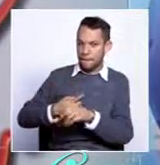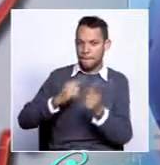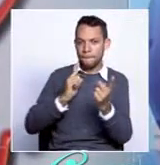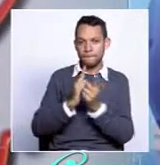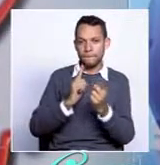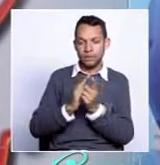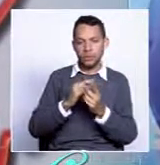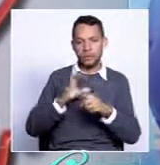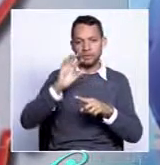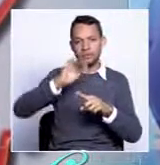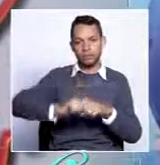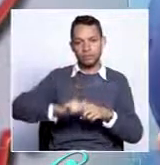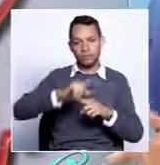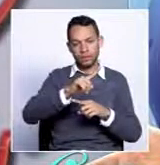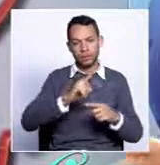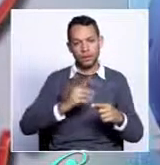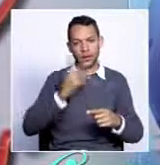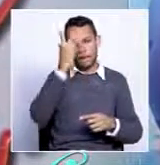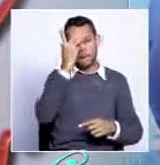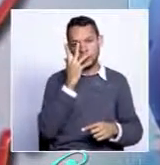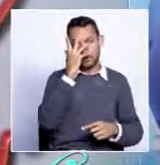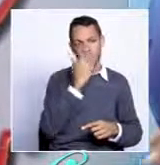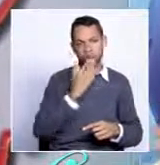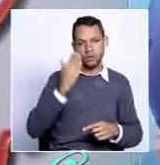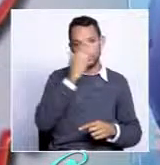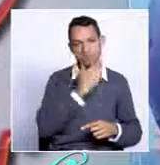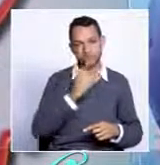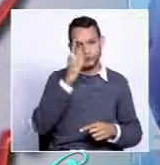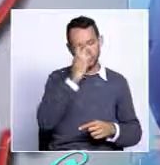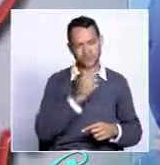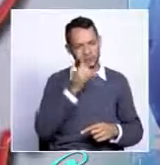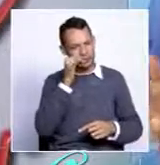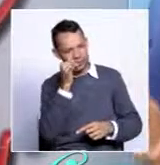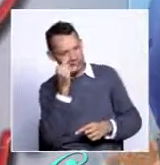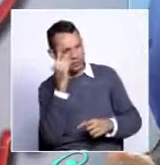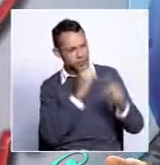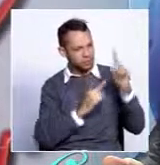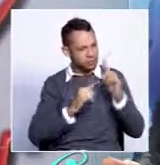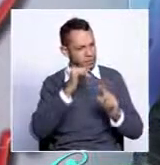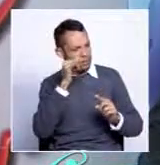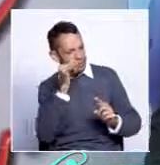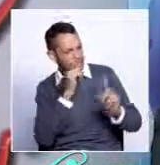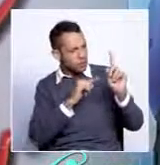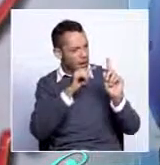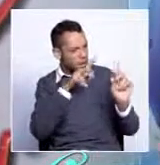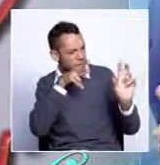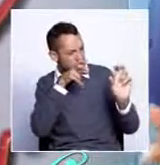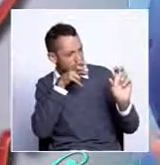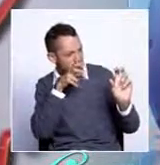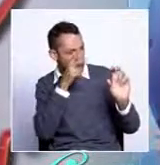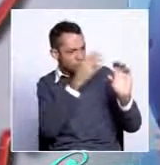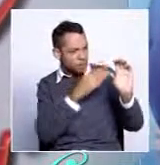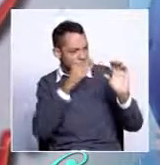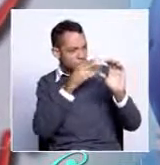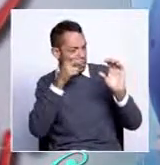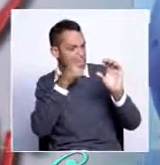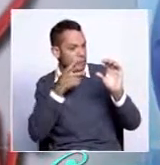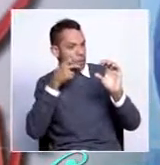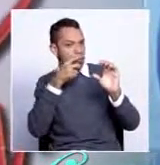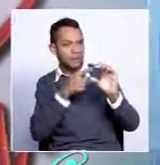cita le hicieron el examen le hicieron la citología le hicieron la colposcopia le hicieron la ecografía transvaginal